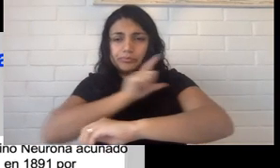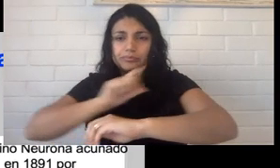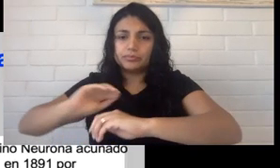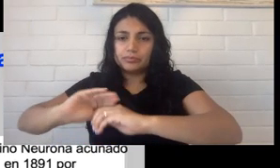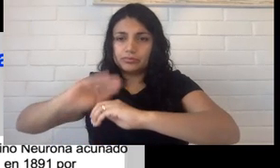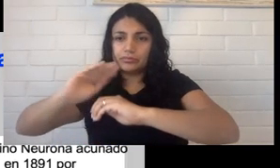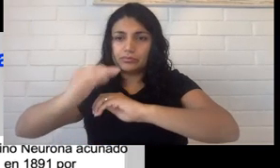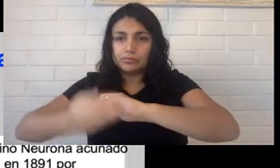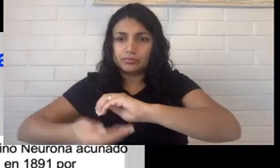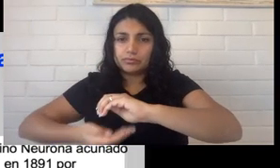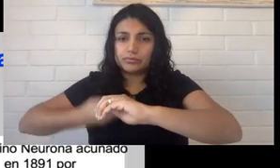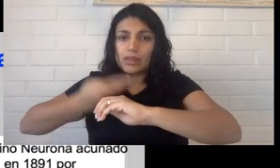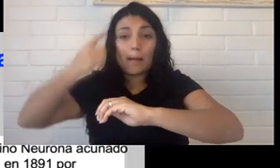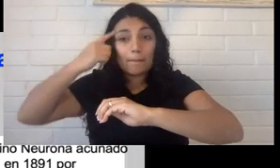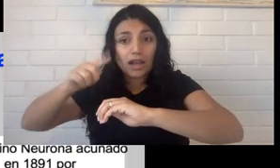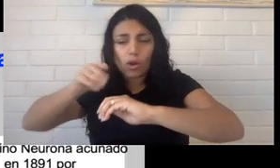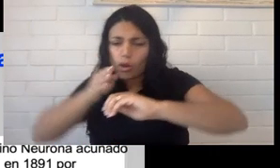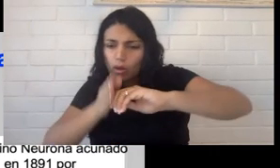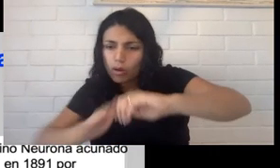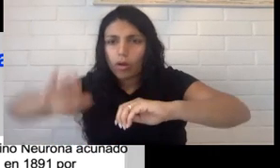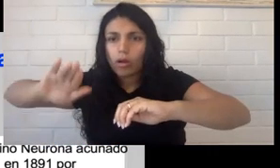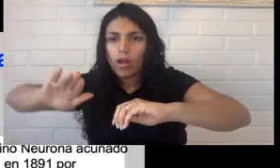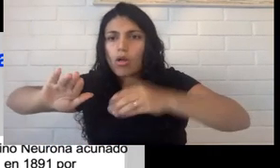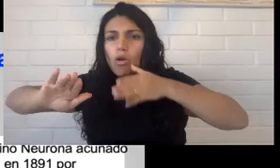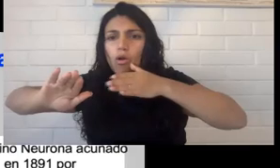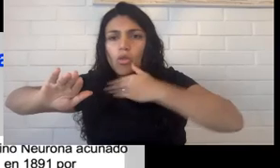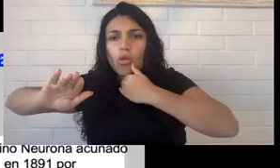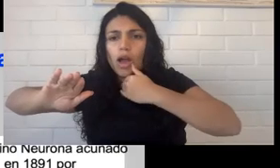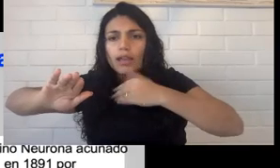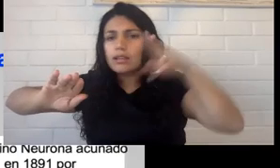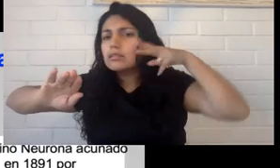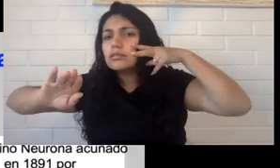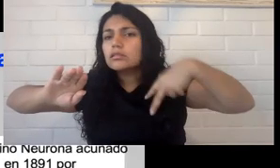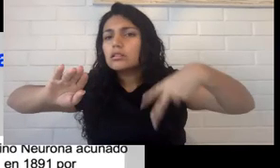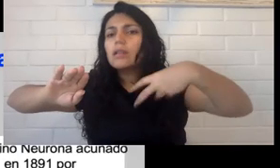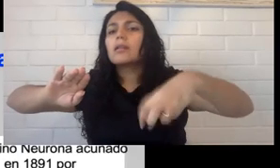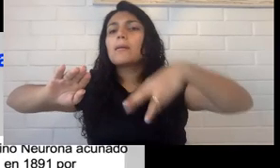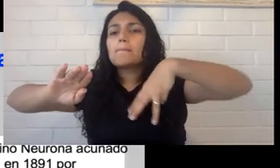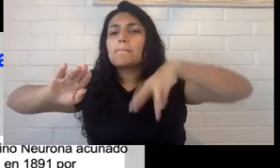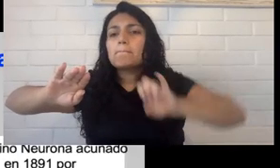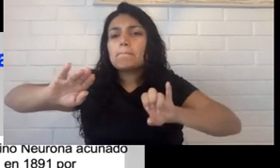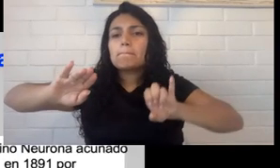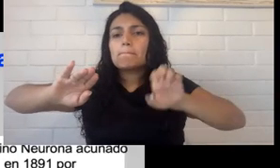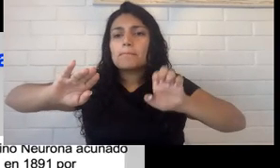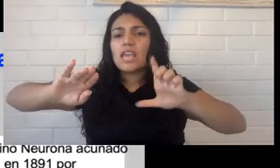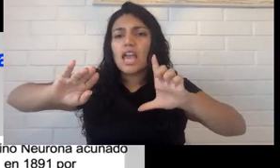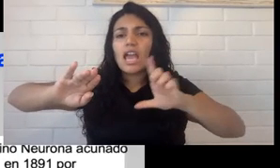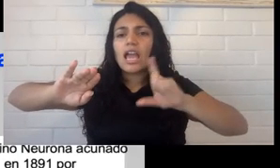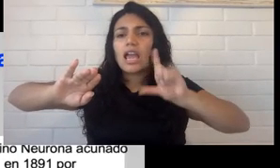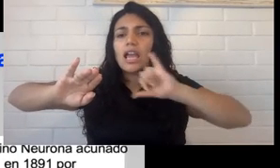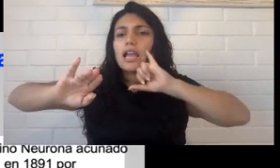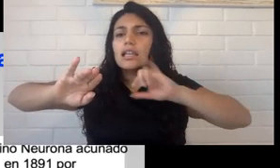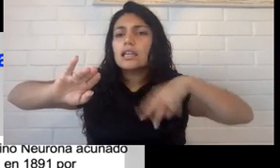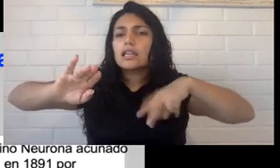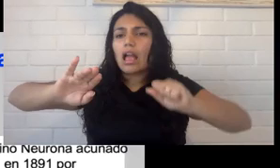Ramberg son libres de mielina, y ahí hay una gran concentración de canales iónicos que permite